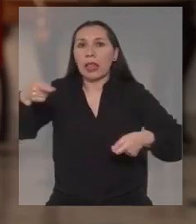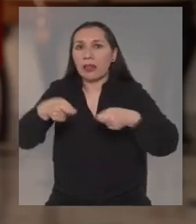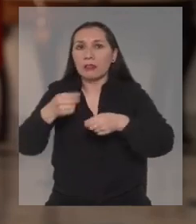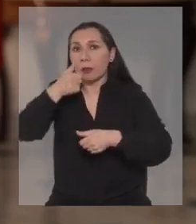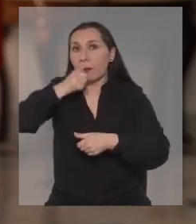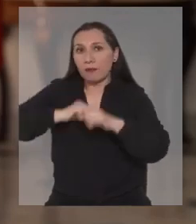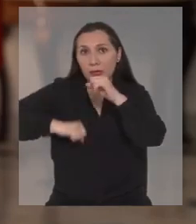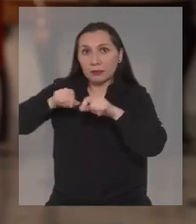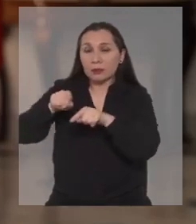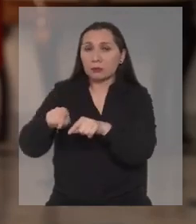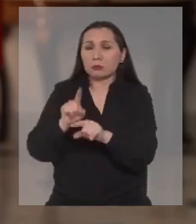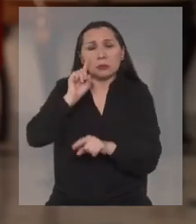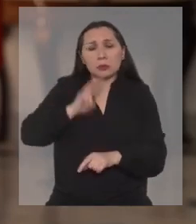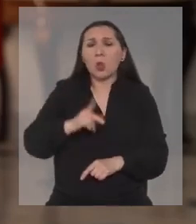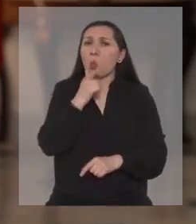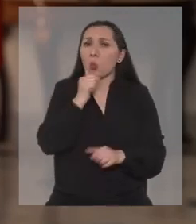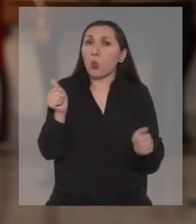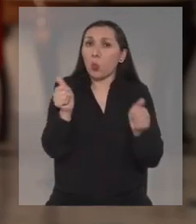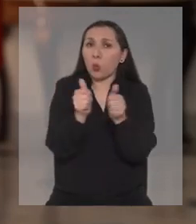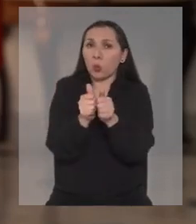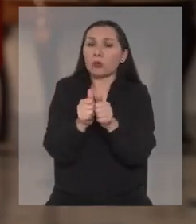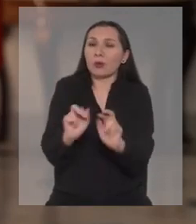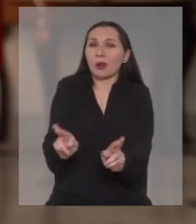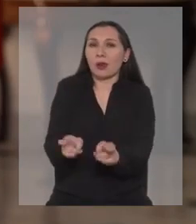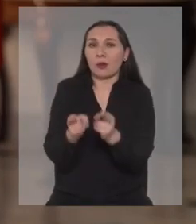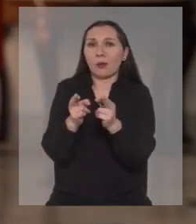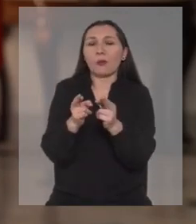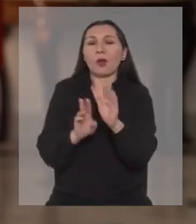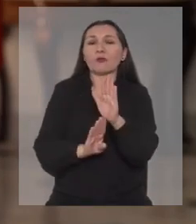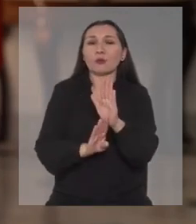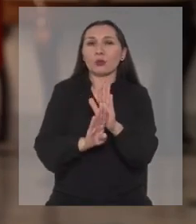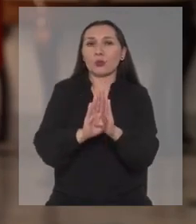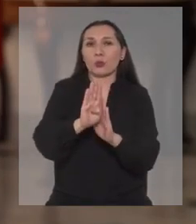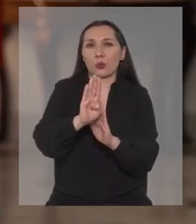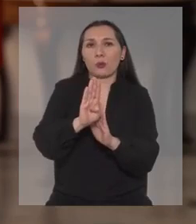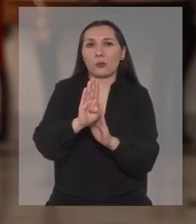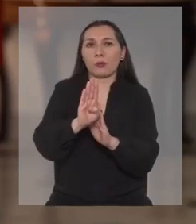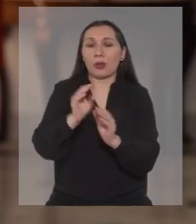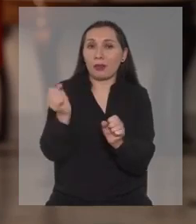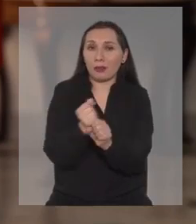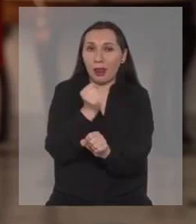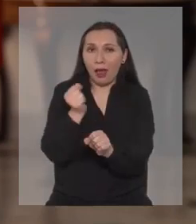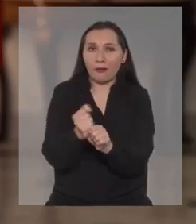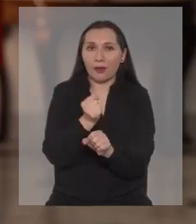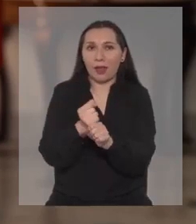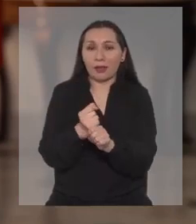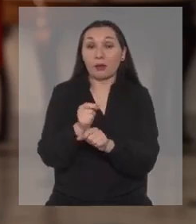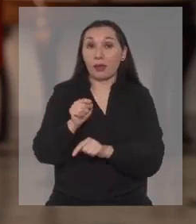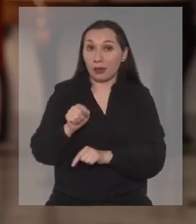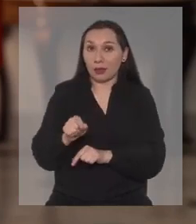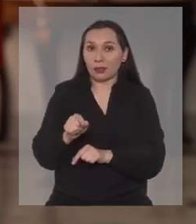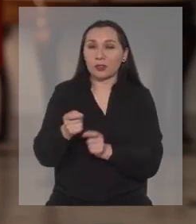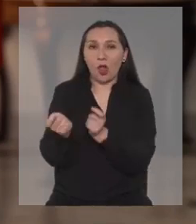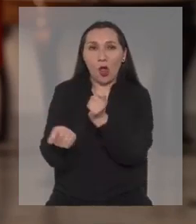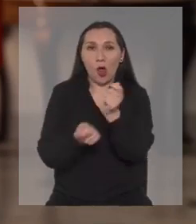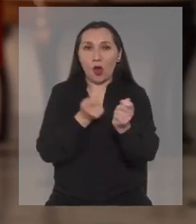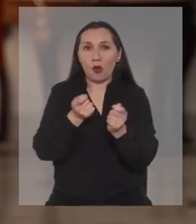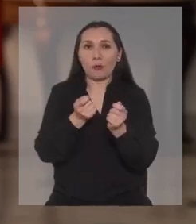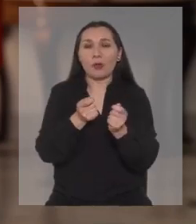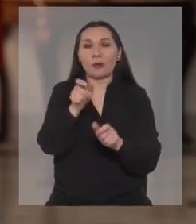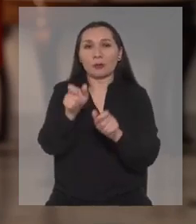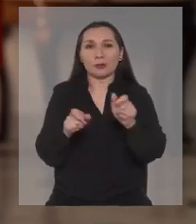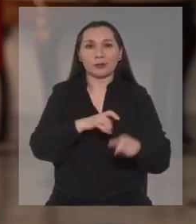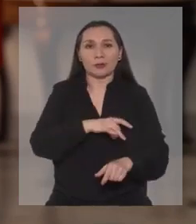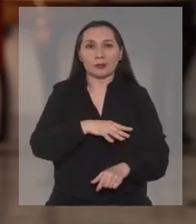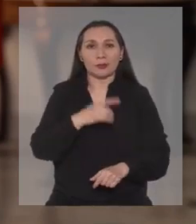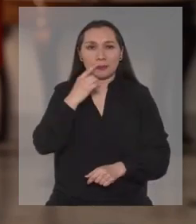privada porque juntos no me cabe ninguna duda que vamos a recuperar el crecimiento el empleo y con eso la economía